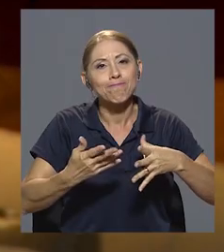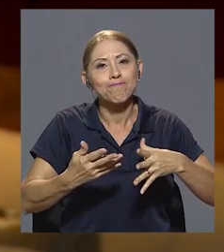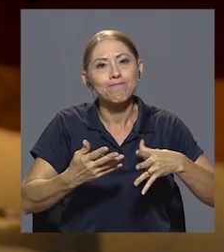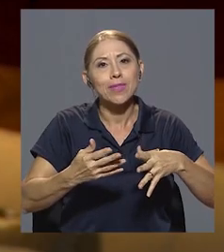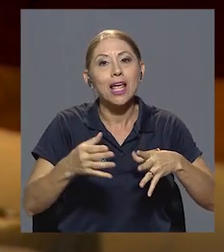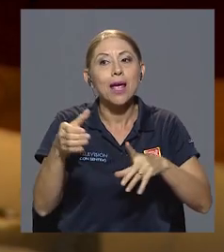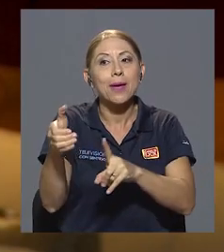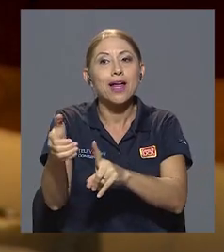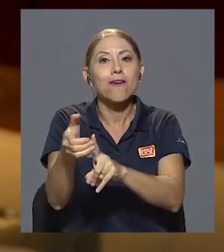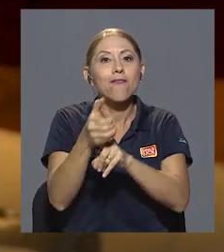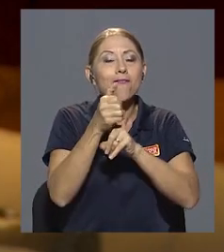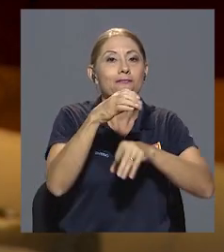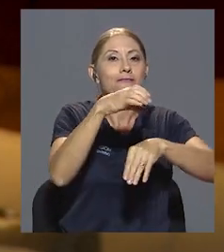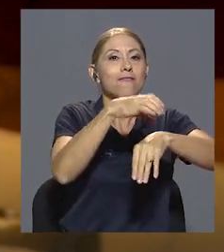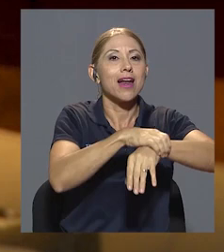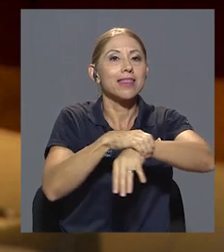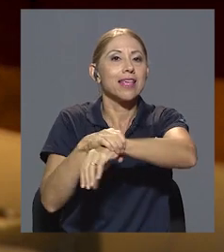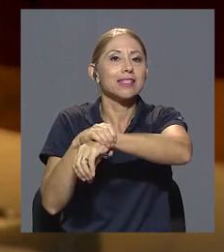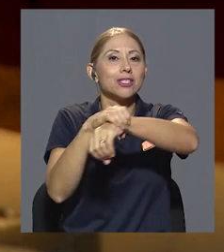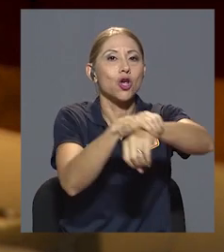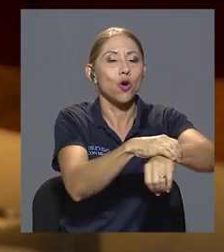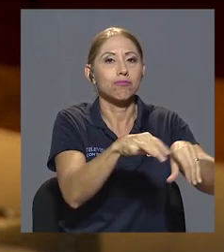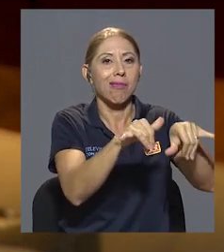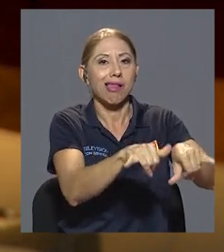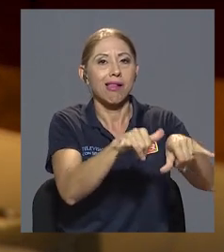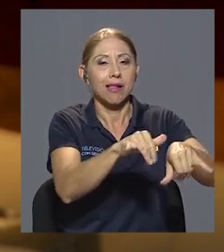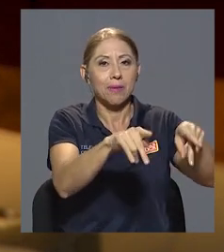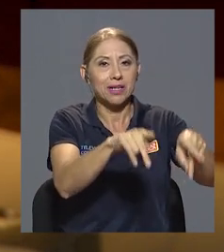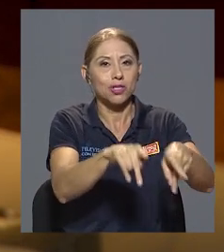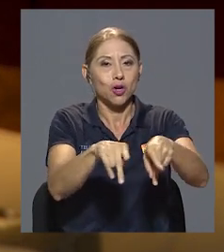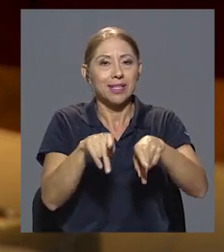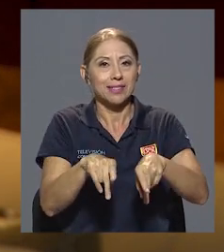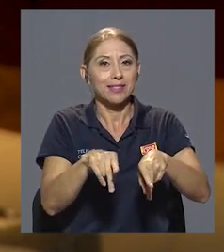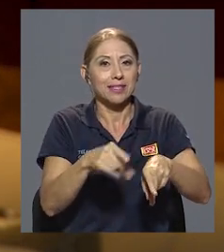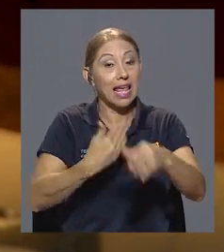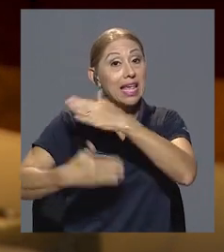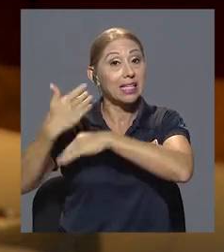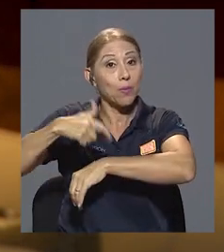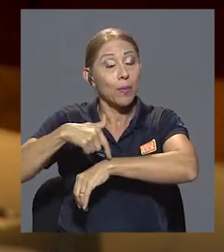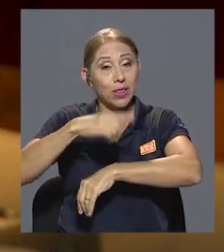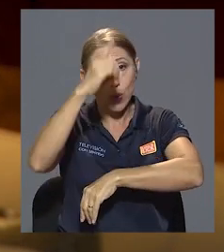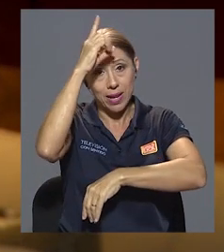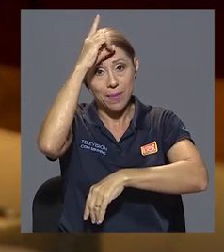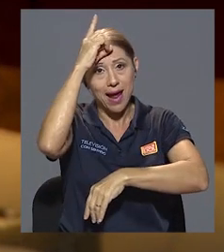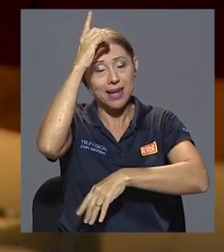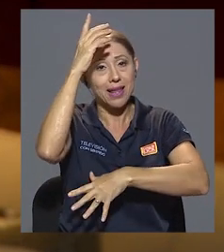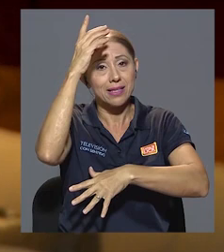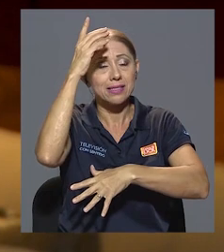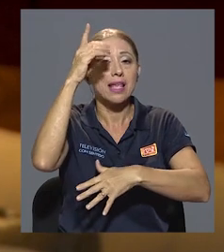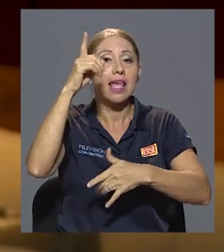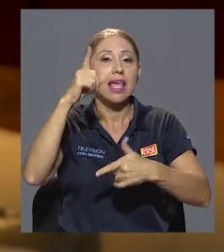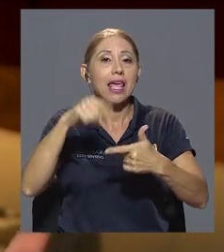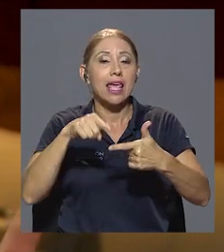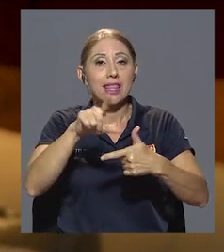cree retención o detención de personas no bien en ese momento sobre todo alemanes e italianos